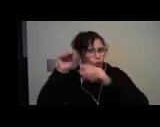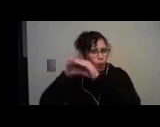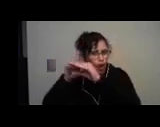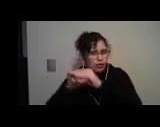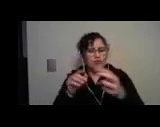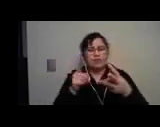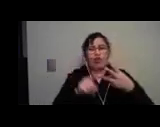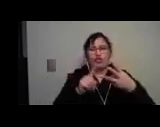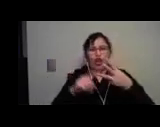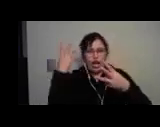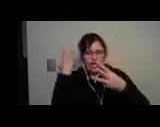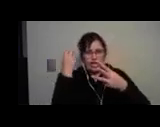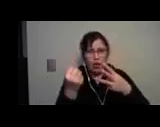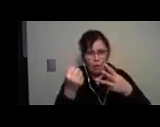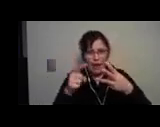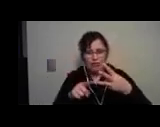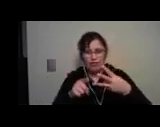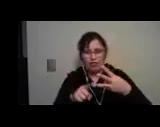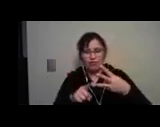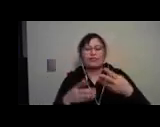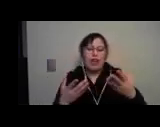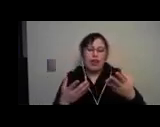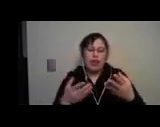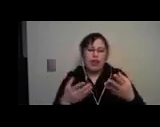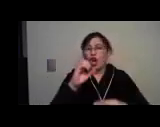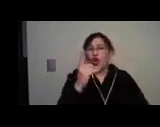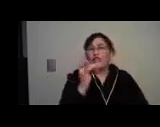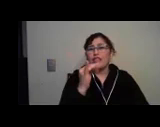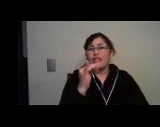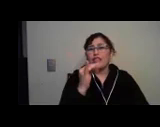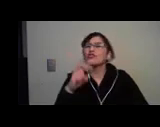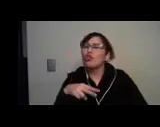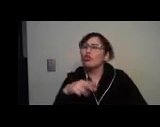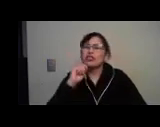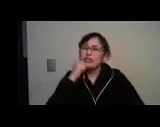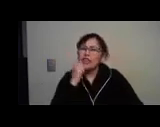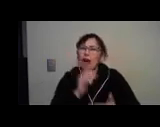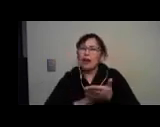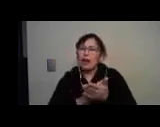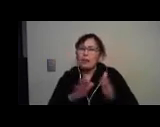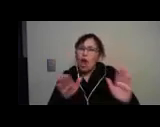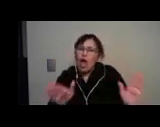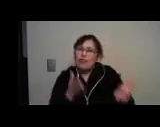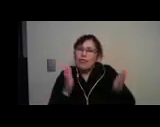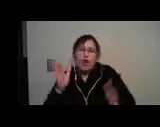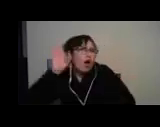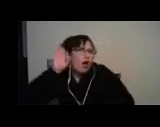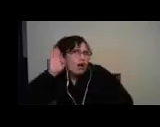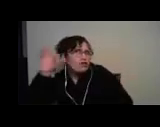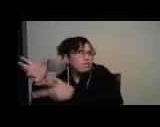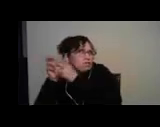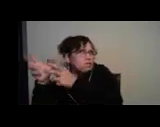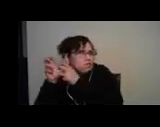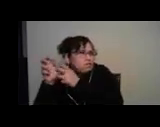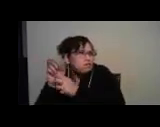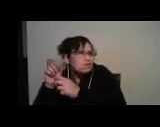¿ya? La codificación significa el poder transformar, por ejemplo, un estímulo auditivo, ¿ya? En un